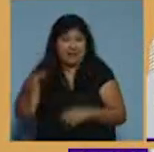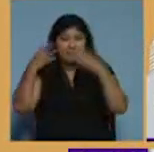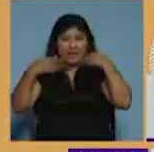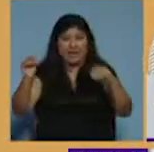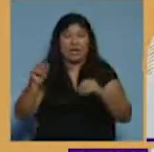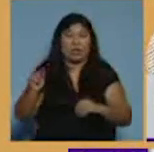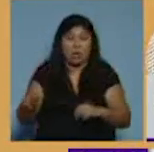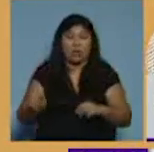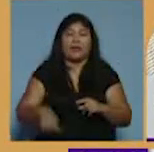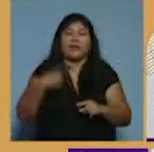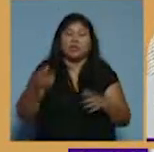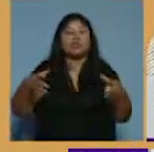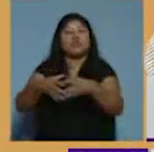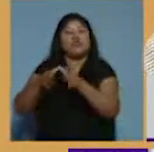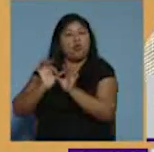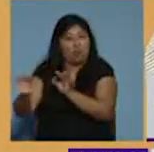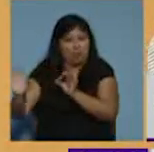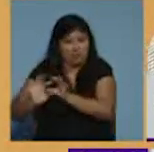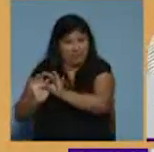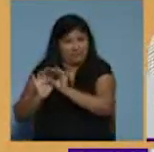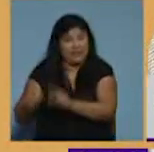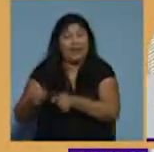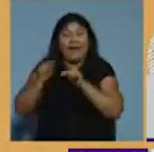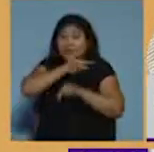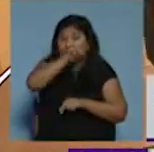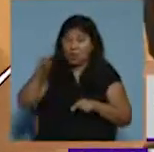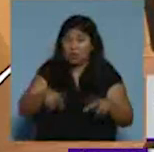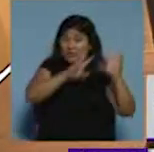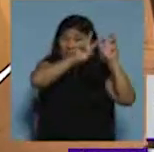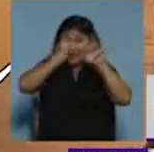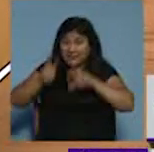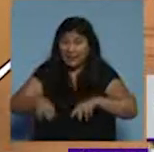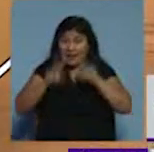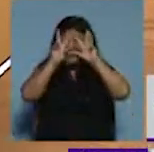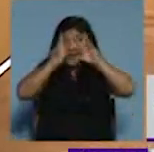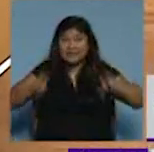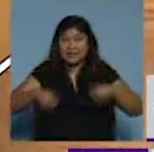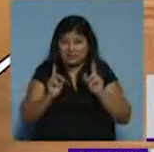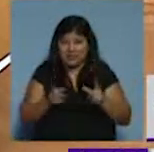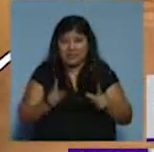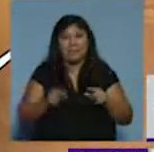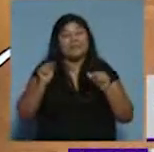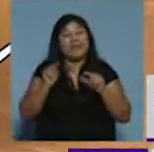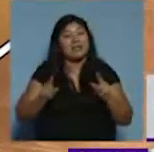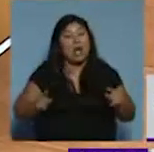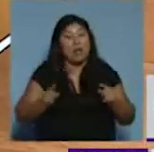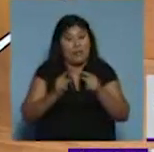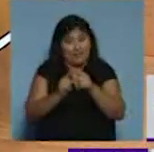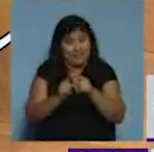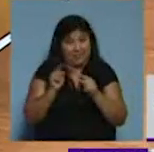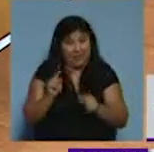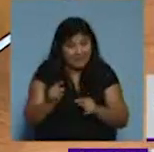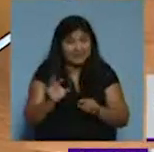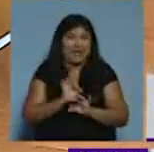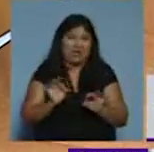más íntimo eso es también se está investigando en distintas causas no era el objeto de investigación en